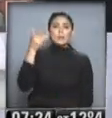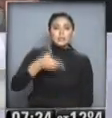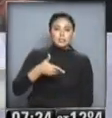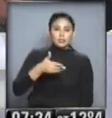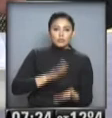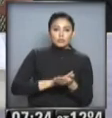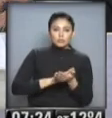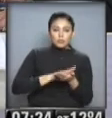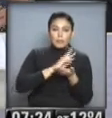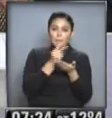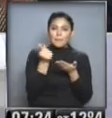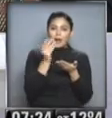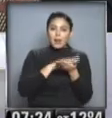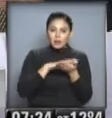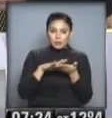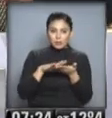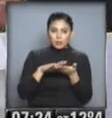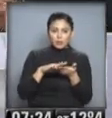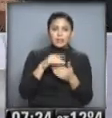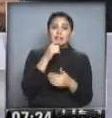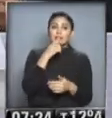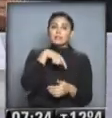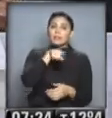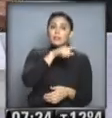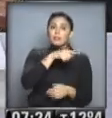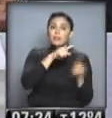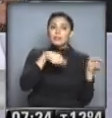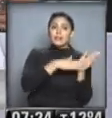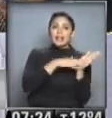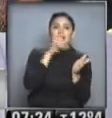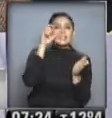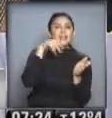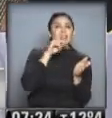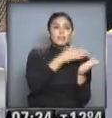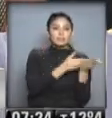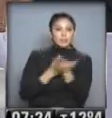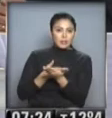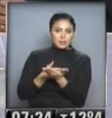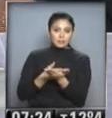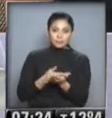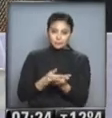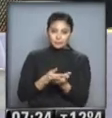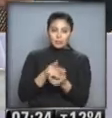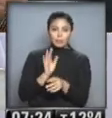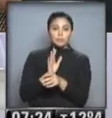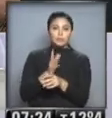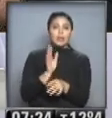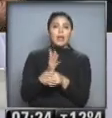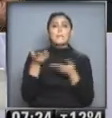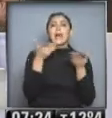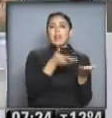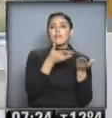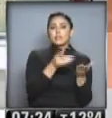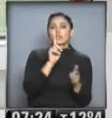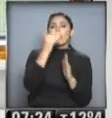valor de la operación que haga si viene con SEDIN. Es decir, en este caso le están dando un premio en vez de hacerle